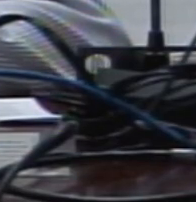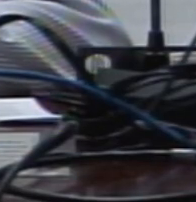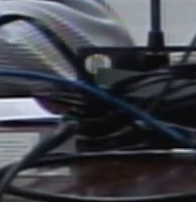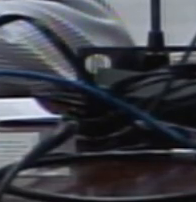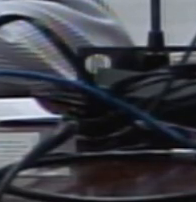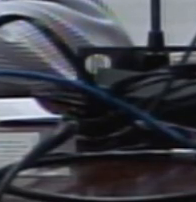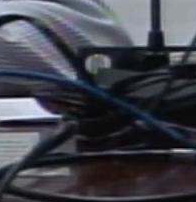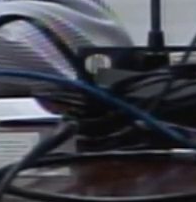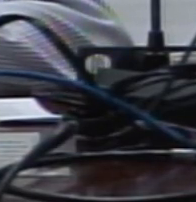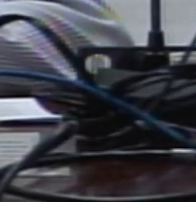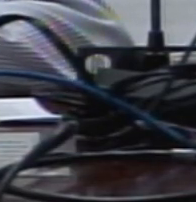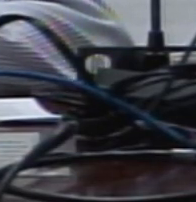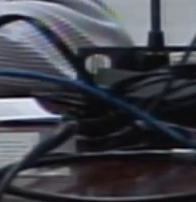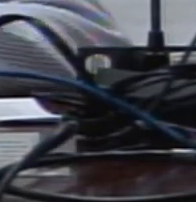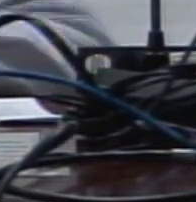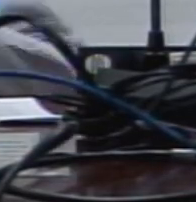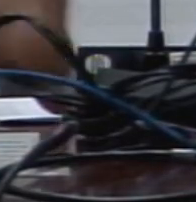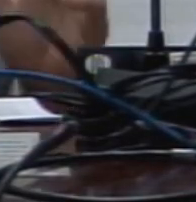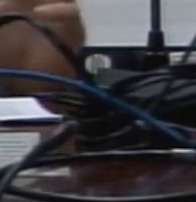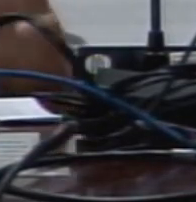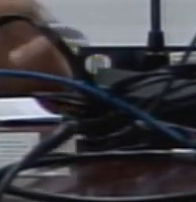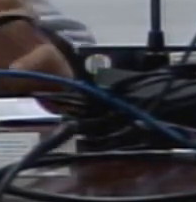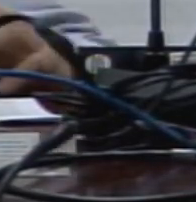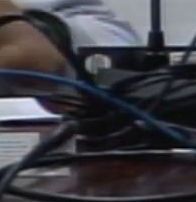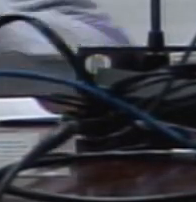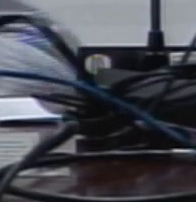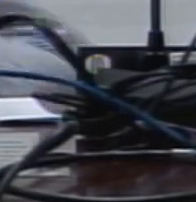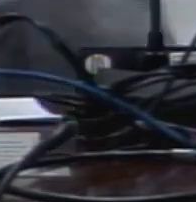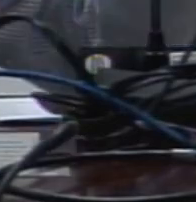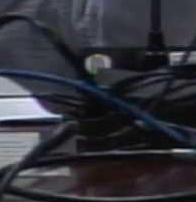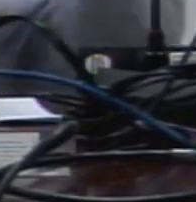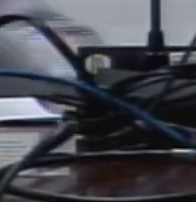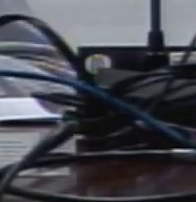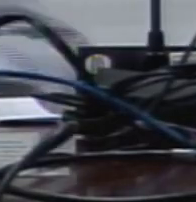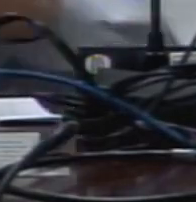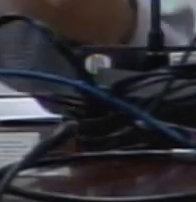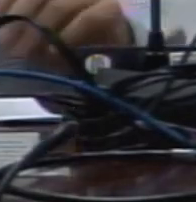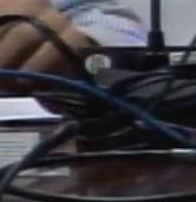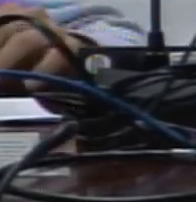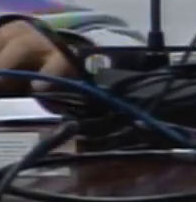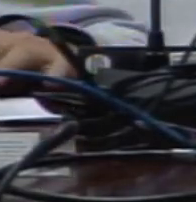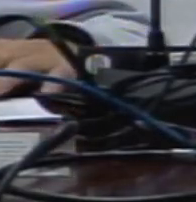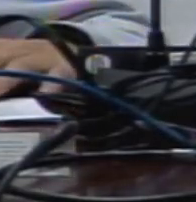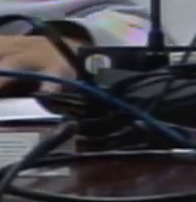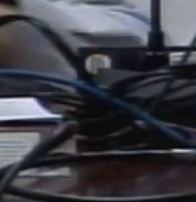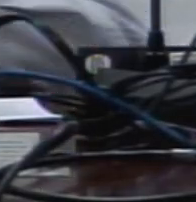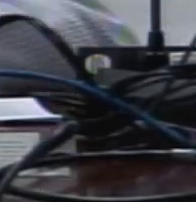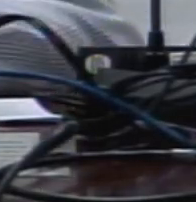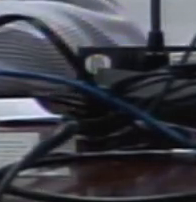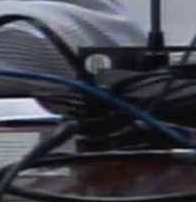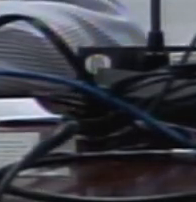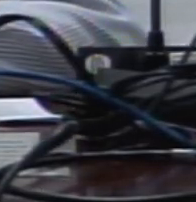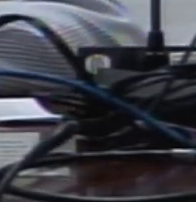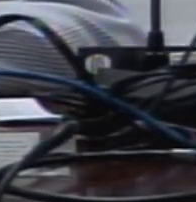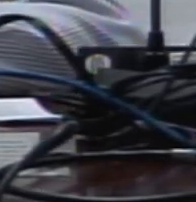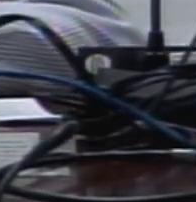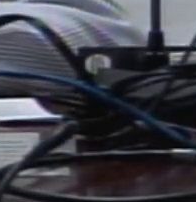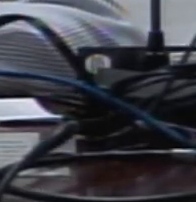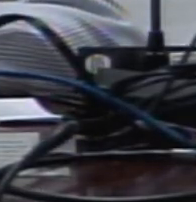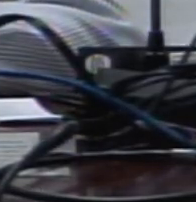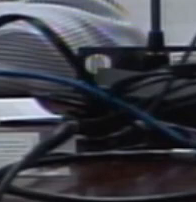diferentes carteras de Estado a trabajar en las proyecciones presupuestarias del siguiente año, o sea, no estaríamos en tiempo nunca. Y a mí me